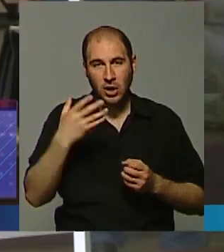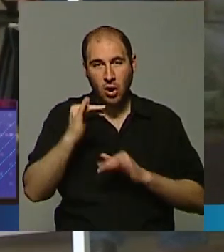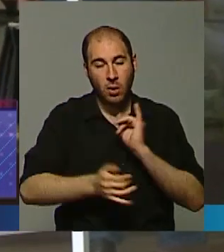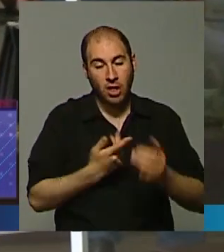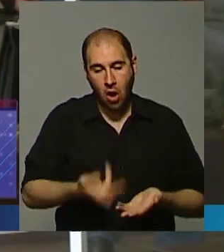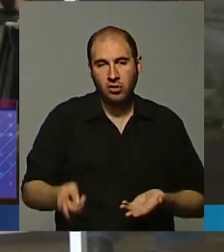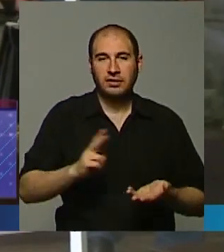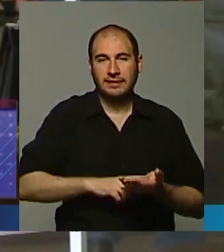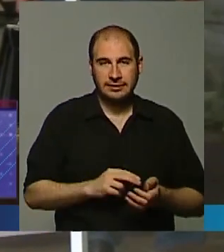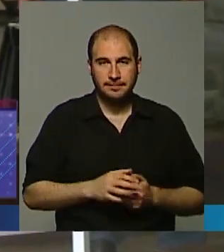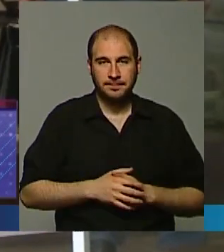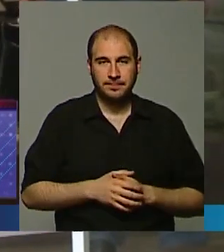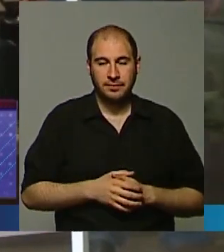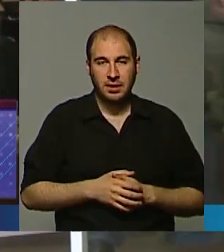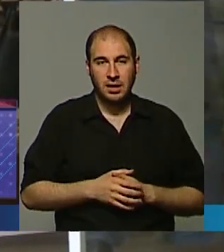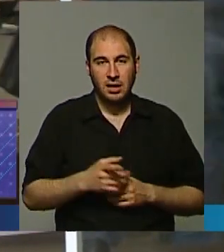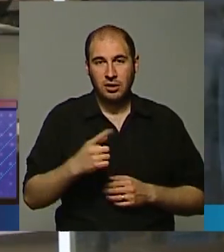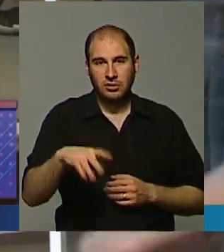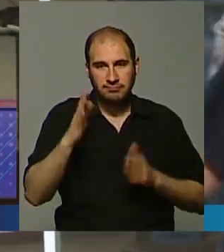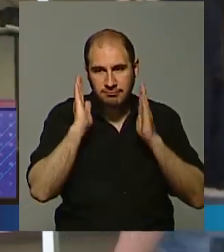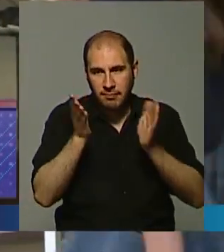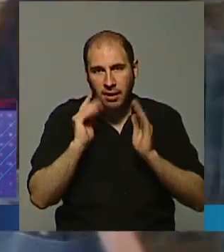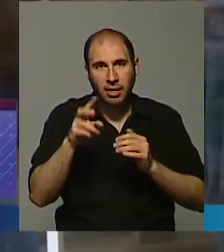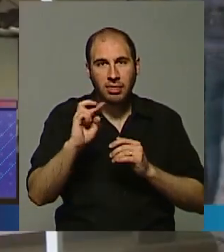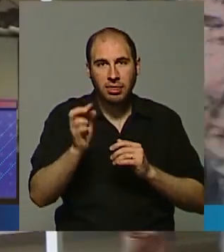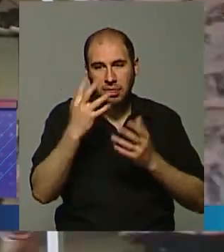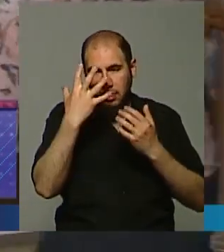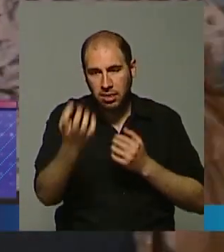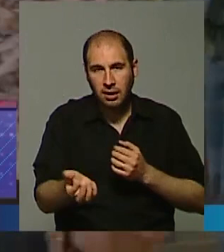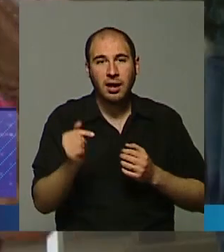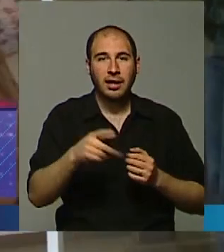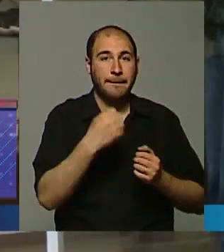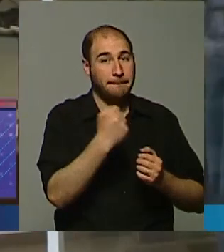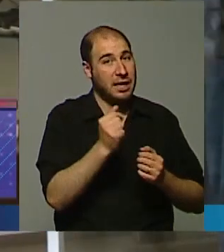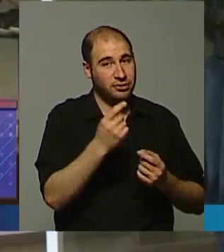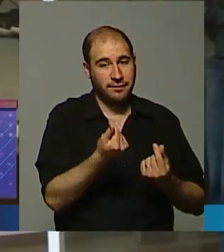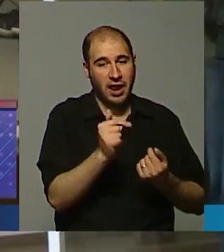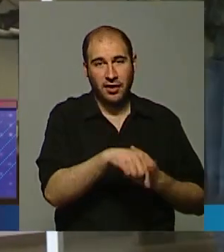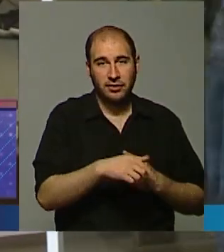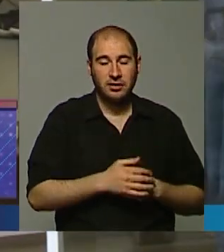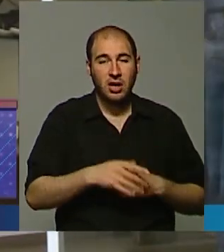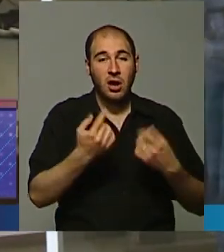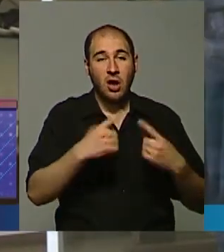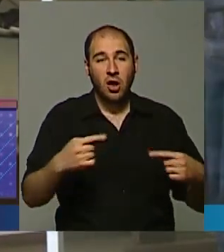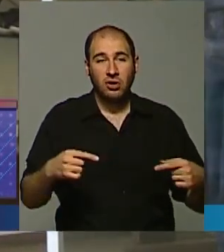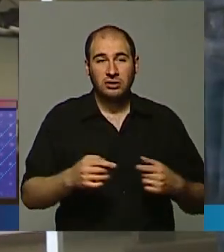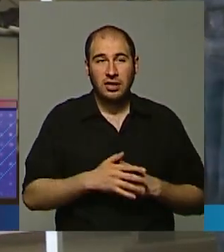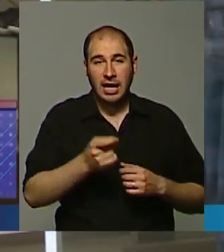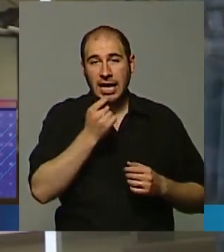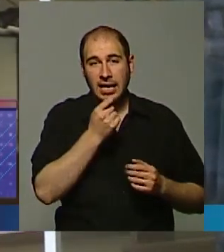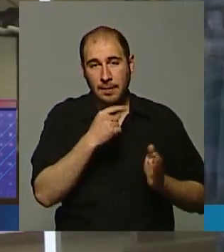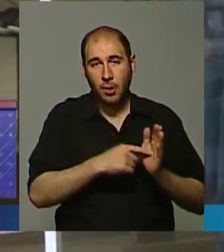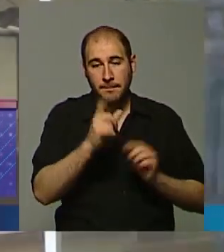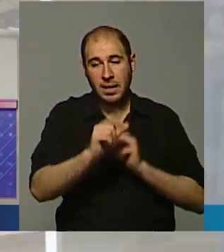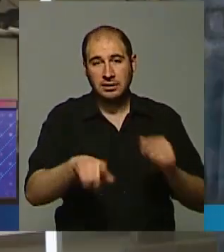insistir, estamos todos pendientes del dólar y acá vivimos en pesos y hay cosas que hay que tener como ejemplo